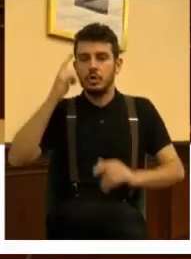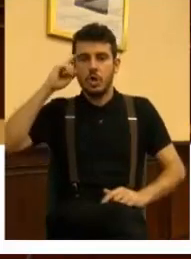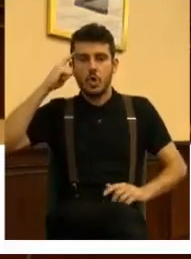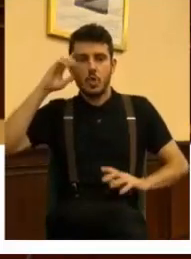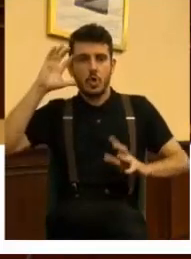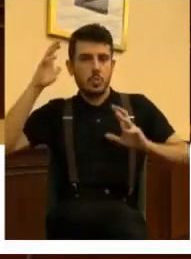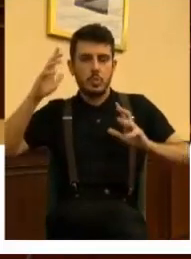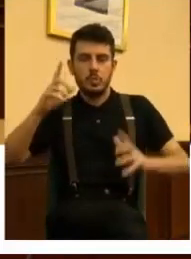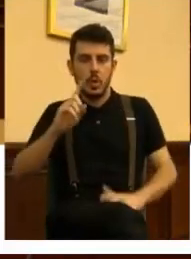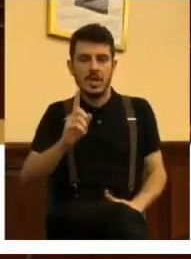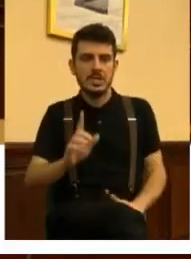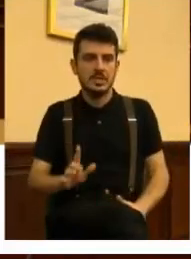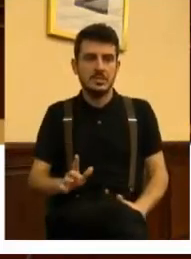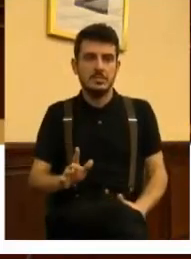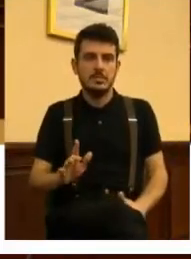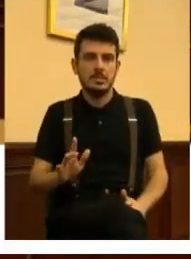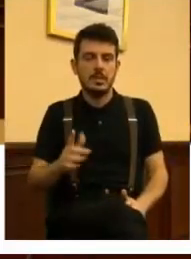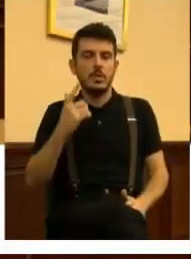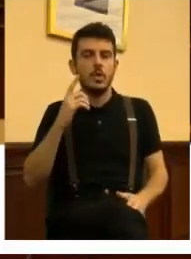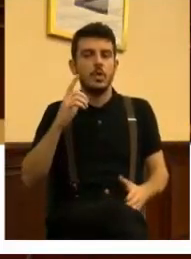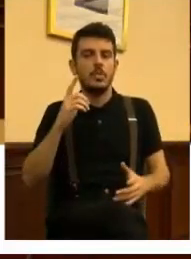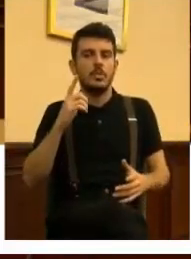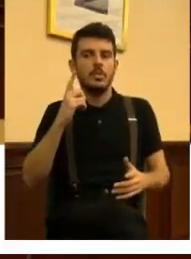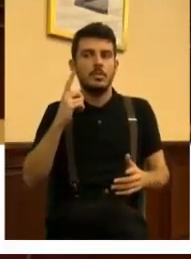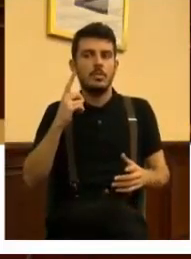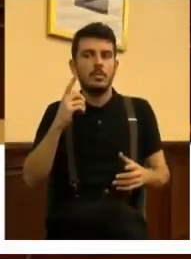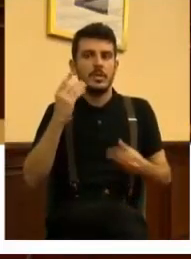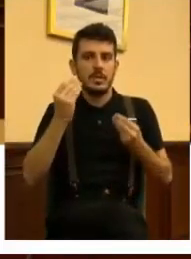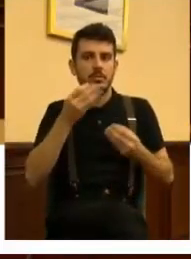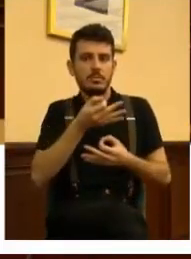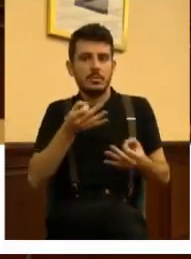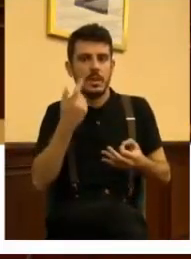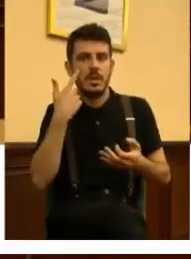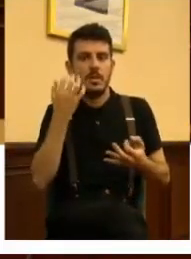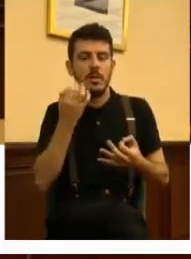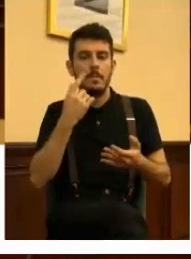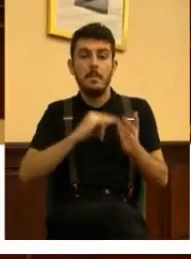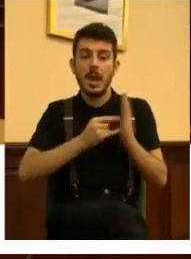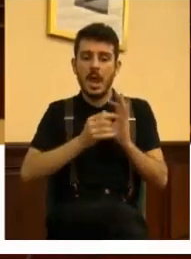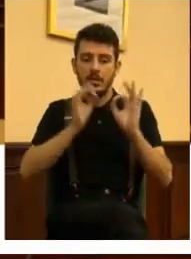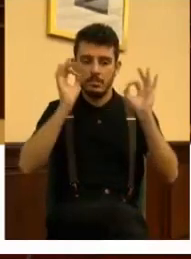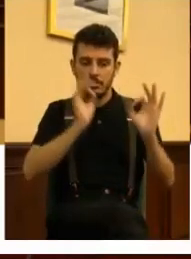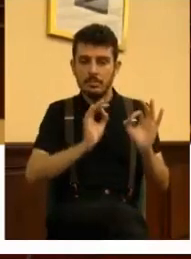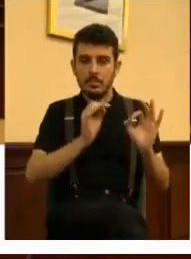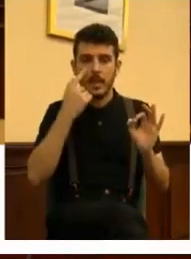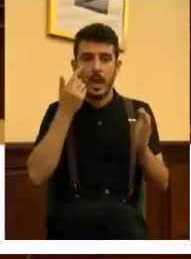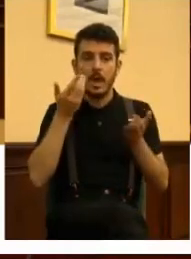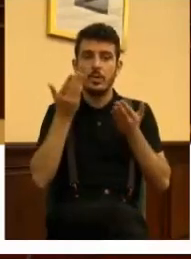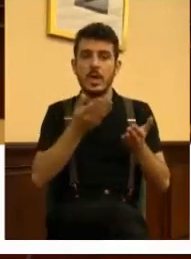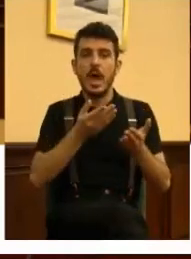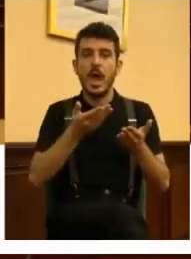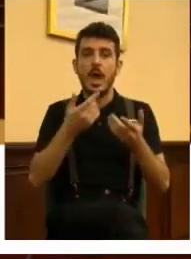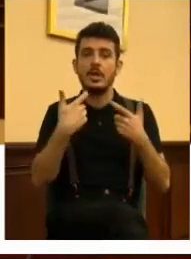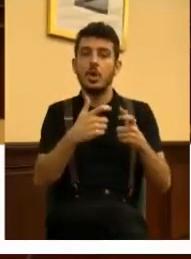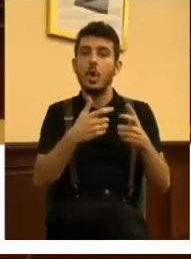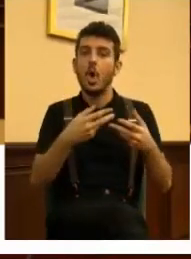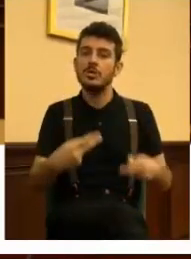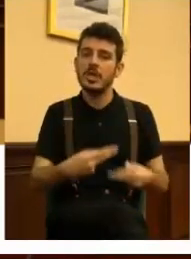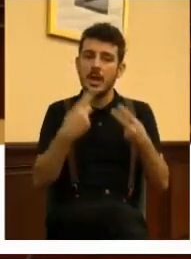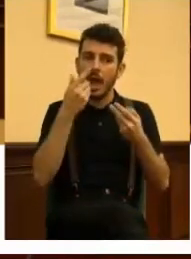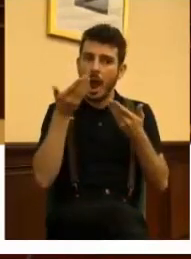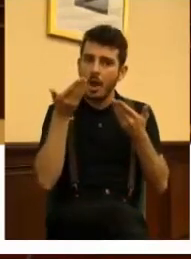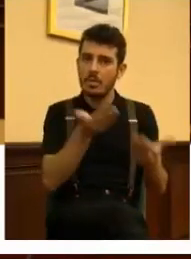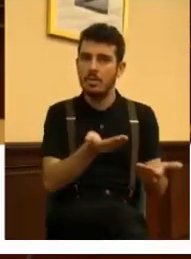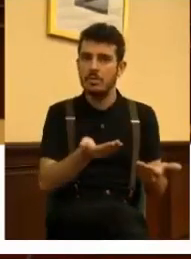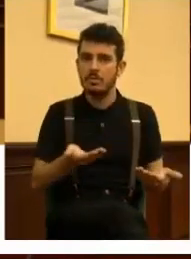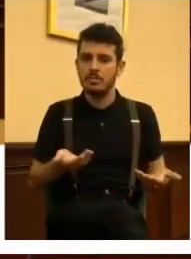descabellado trazar un plan específico que ayude al sector de la hostelería. Yo